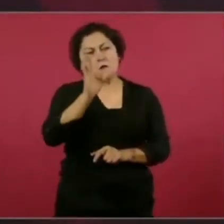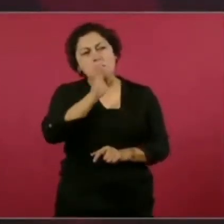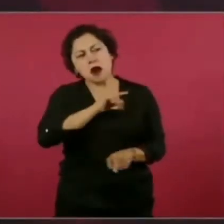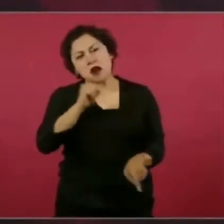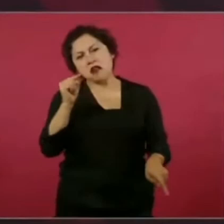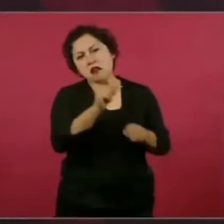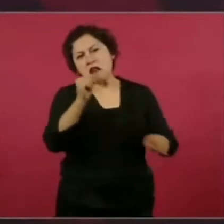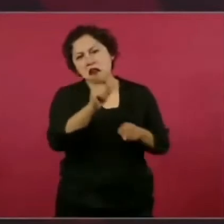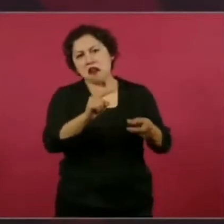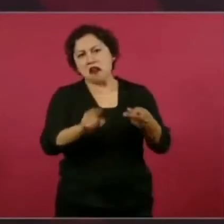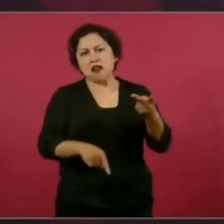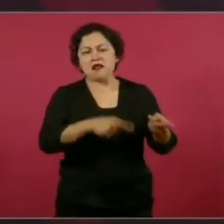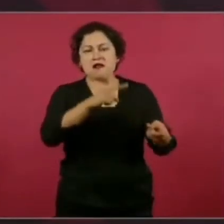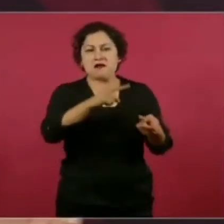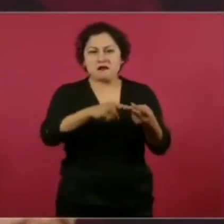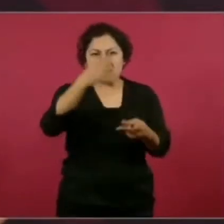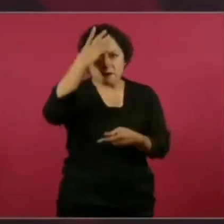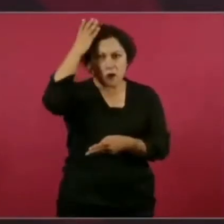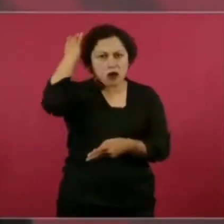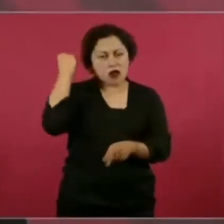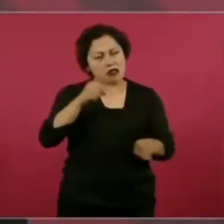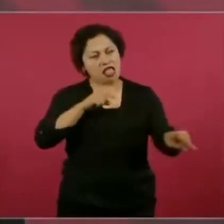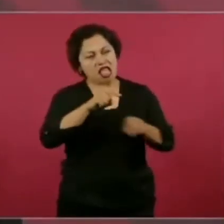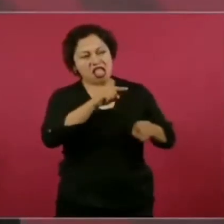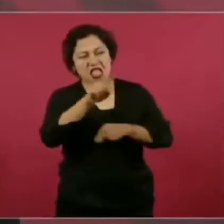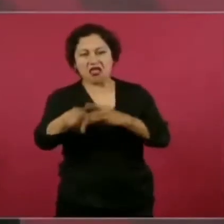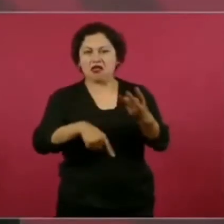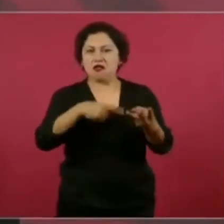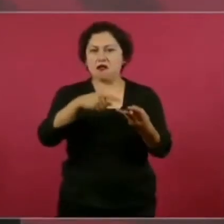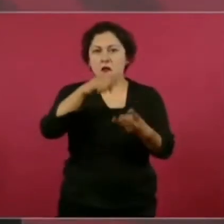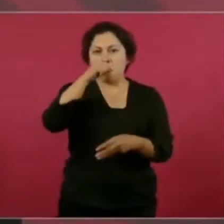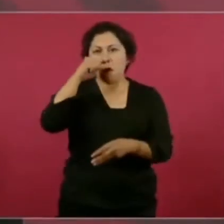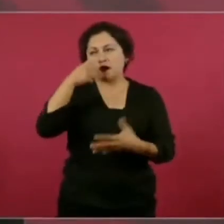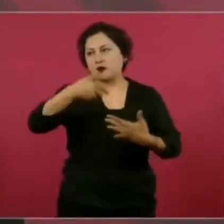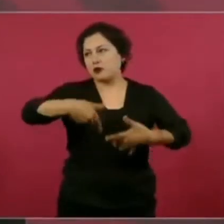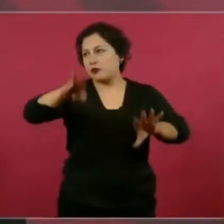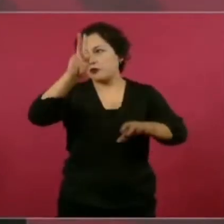de Juárez, lo mismo de siempre,